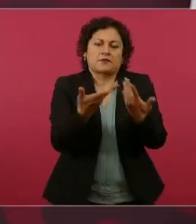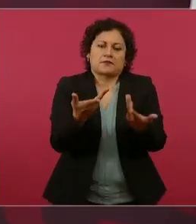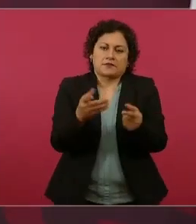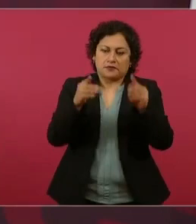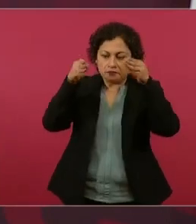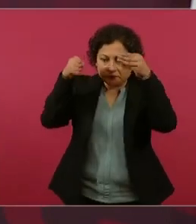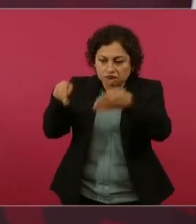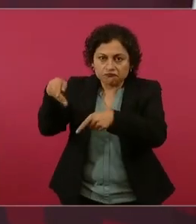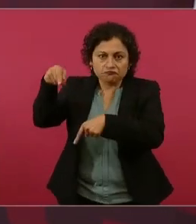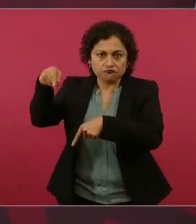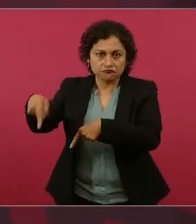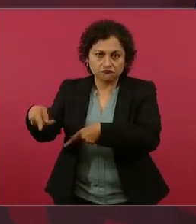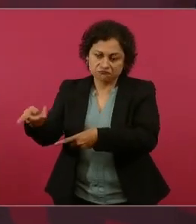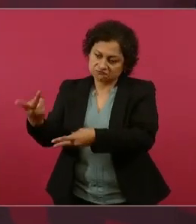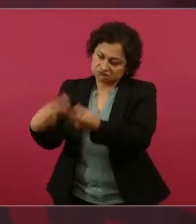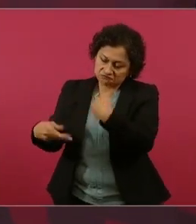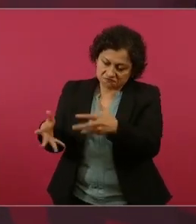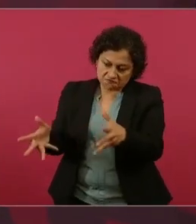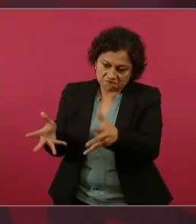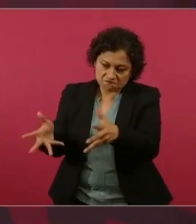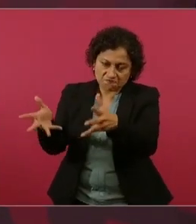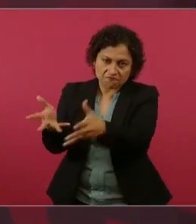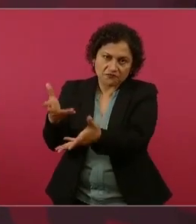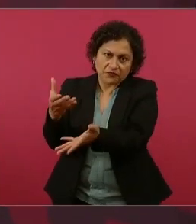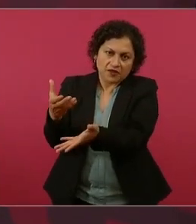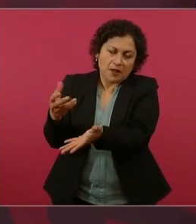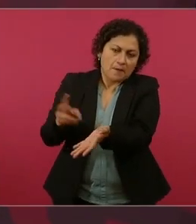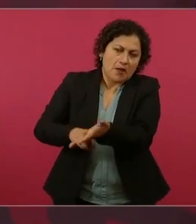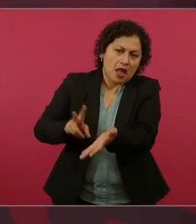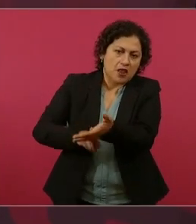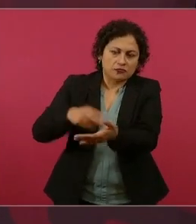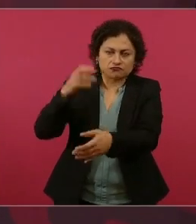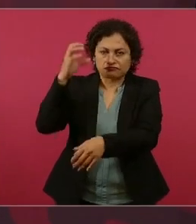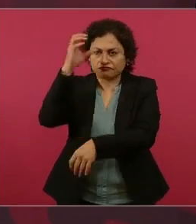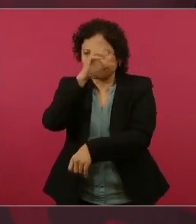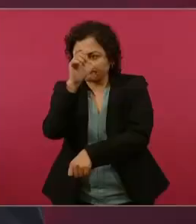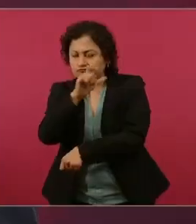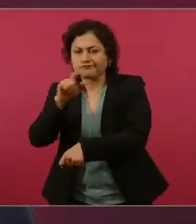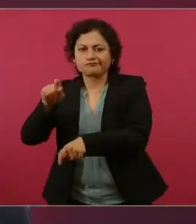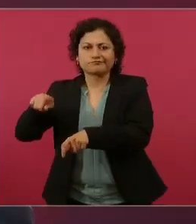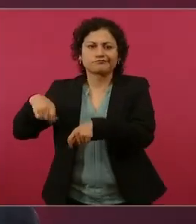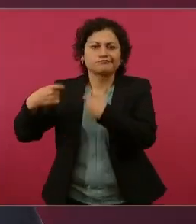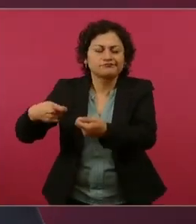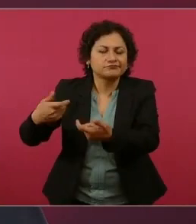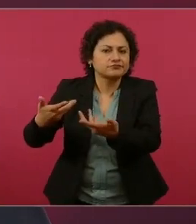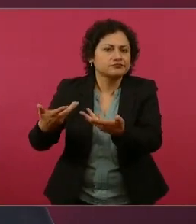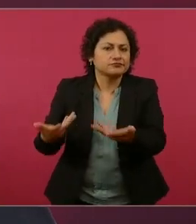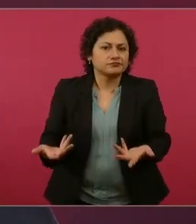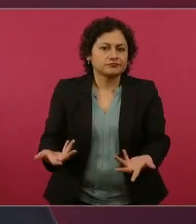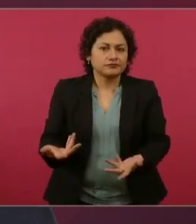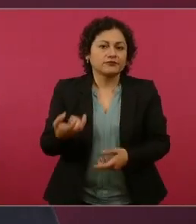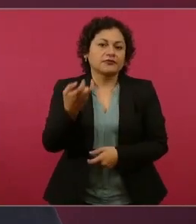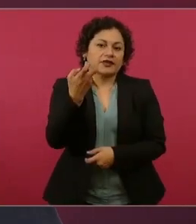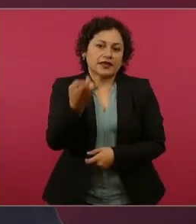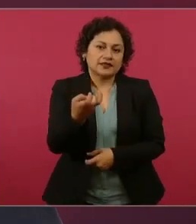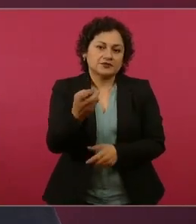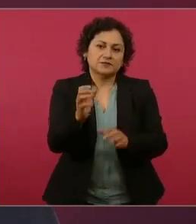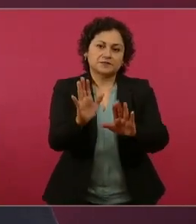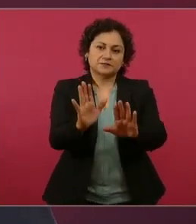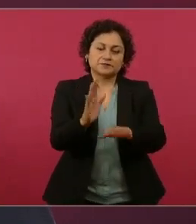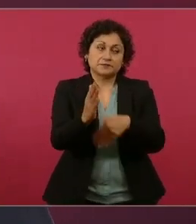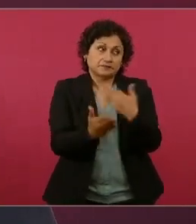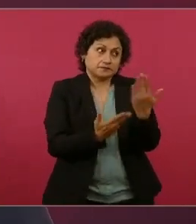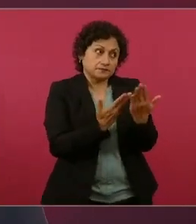es lo que, con todo respeto, deben buscar atender en Estados